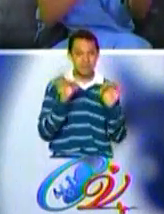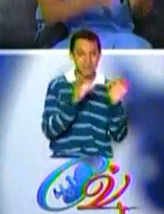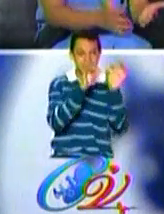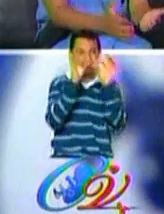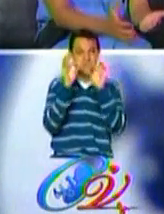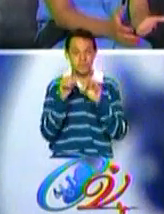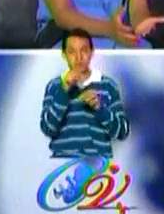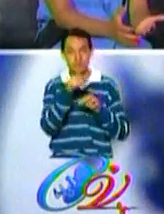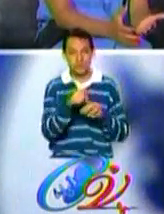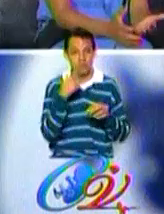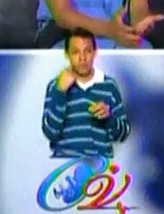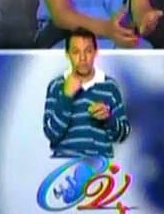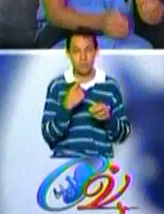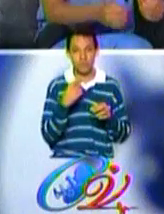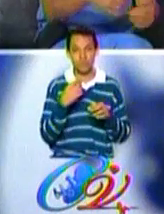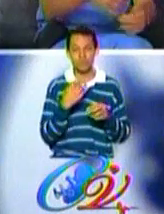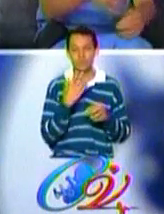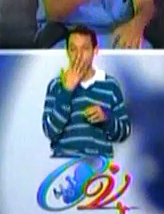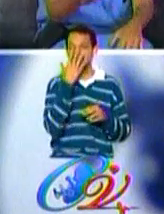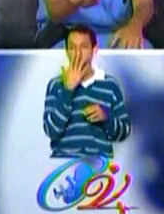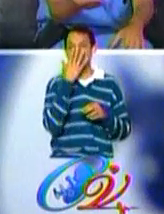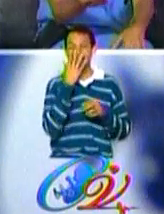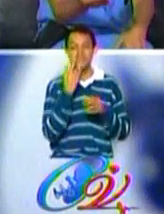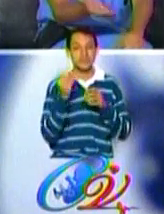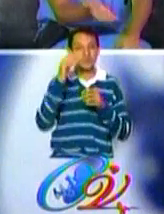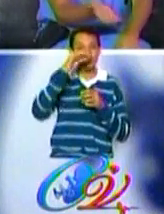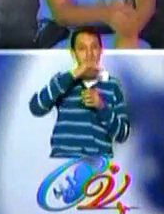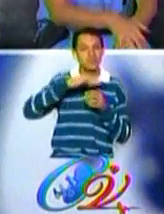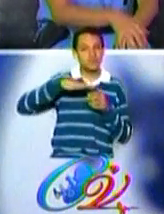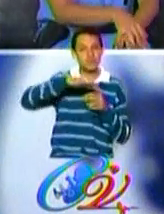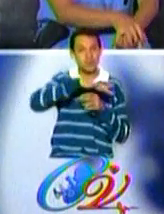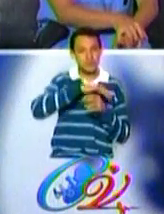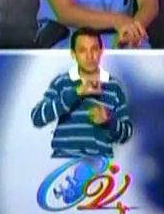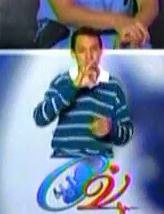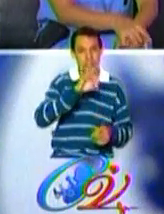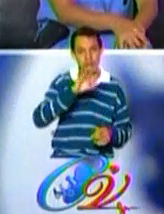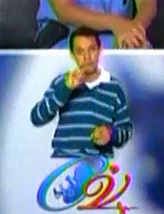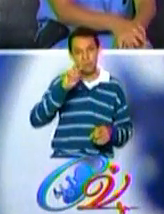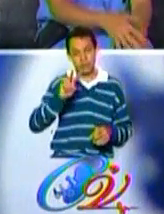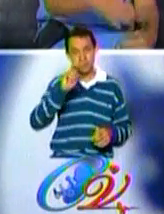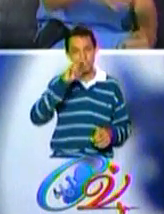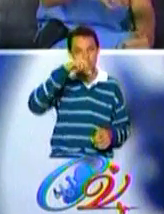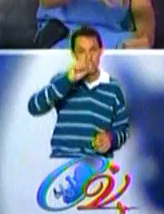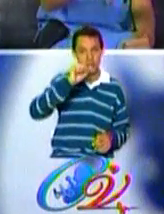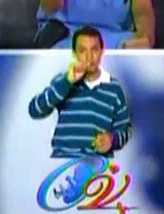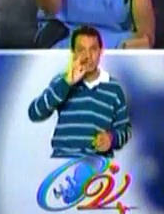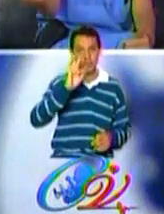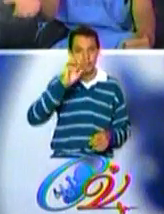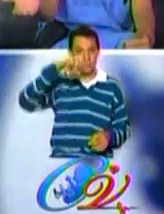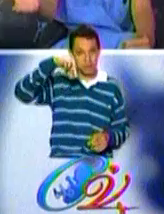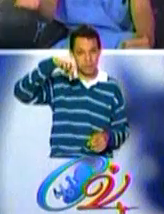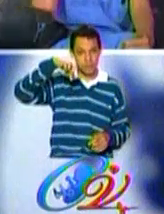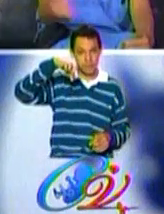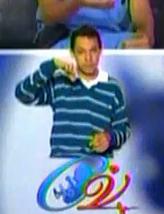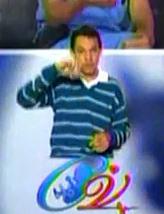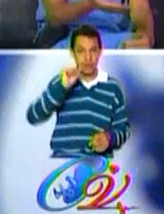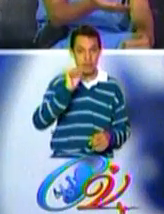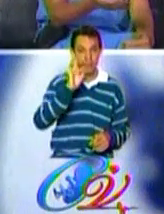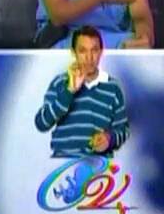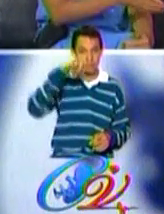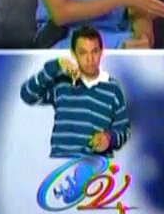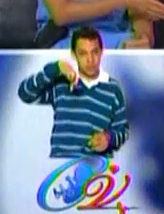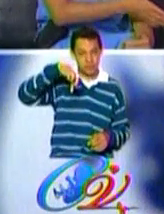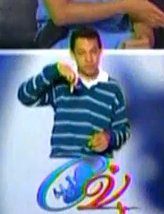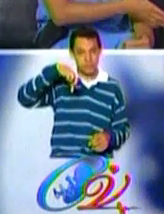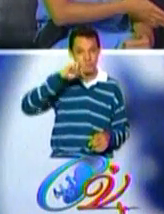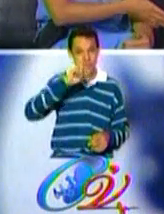sea, en presencia de oxígeno, básicamente genera 32 ATPs, ¿cierto? Pero cuando se presenta en condiciones